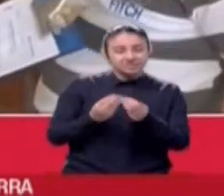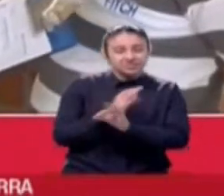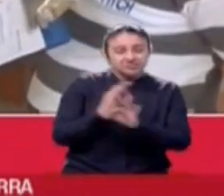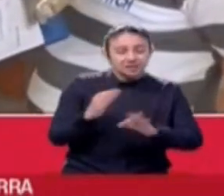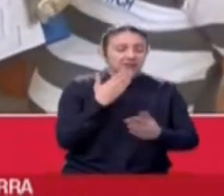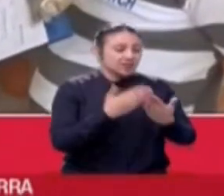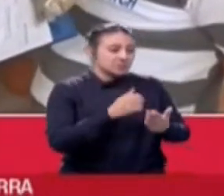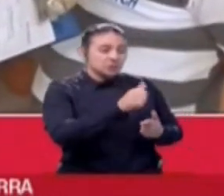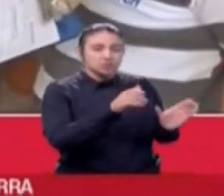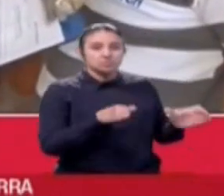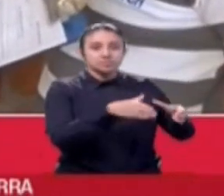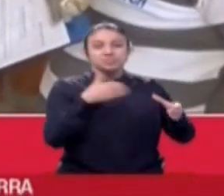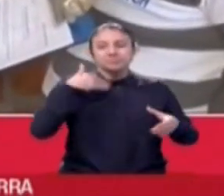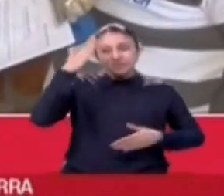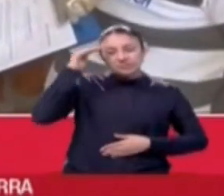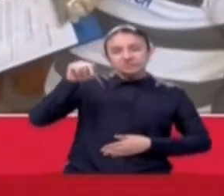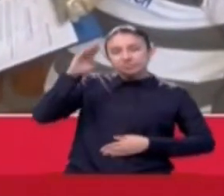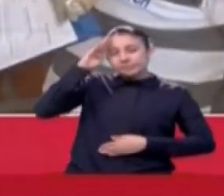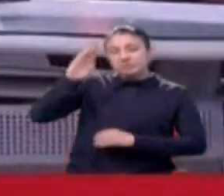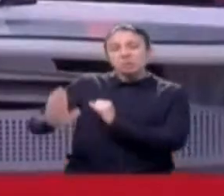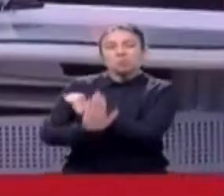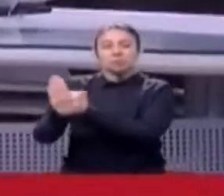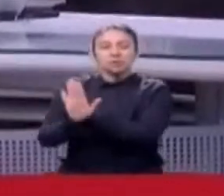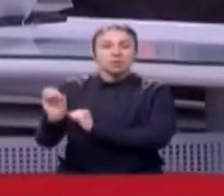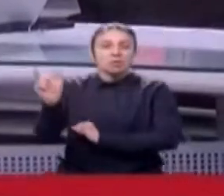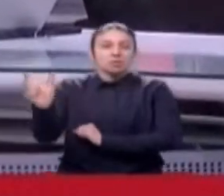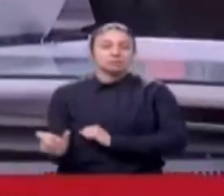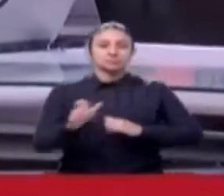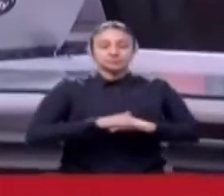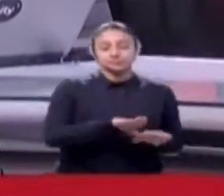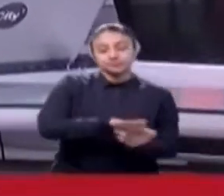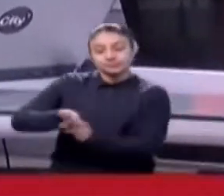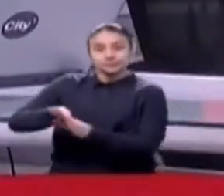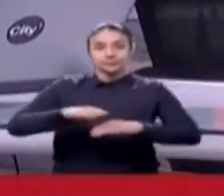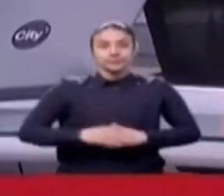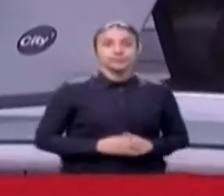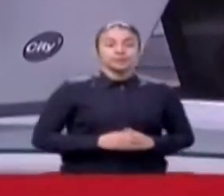Sabemos que lo estaban protegiendo. Por otra parte, hay consternación en el barrio.